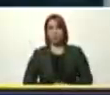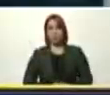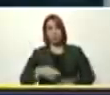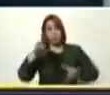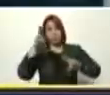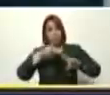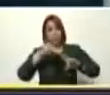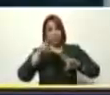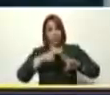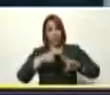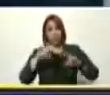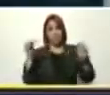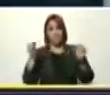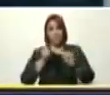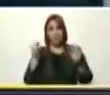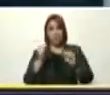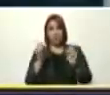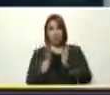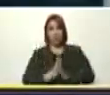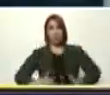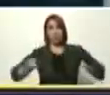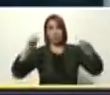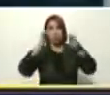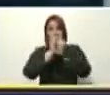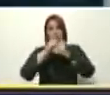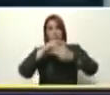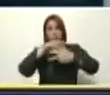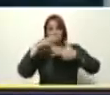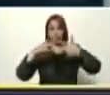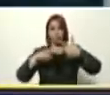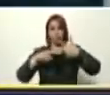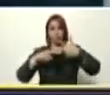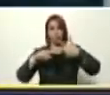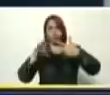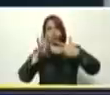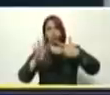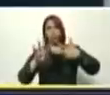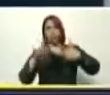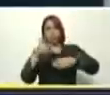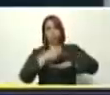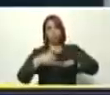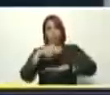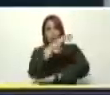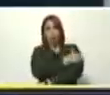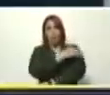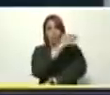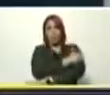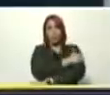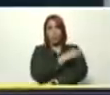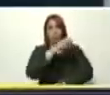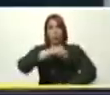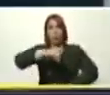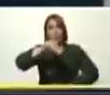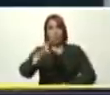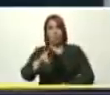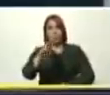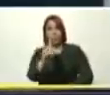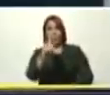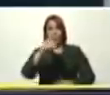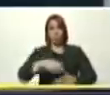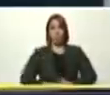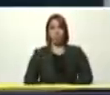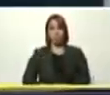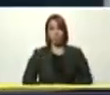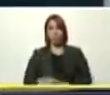Táchira, Mérida y Anzoátegui. Los cuatro gobernadores de la oposición, de la MUD,